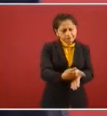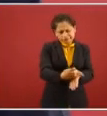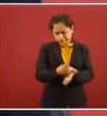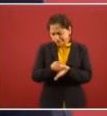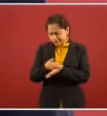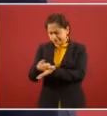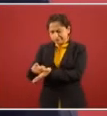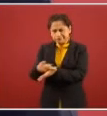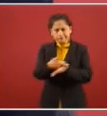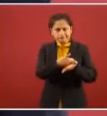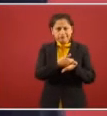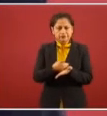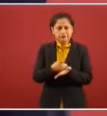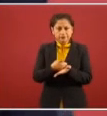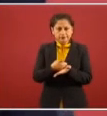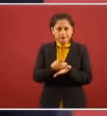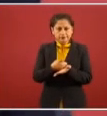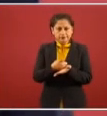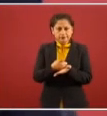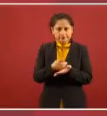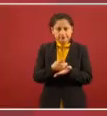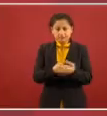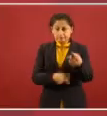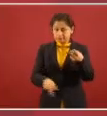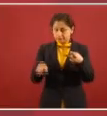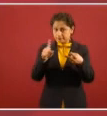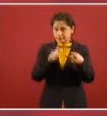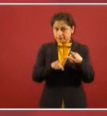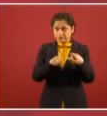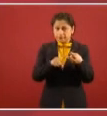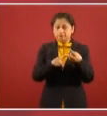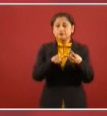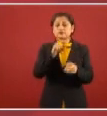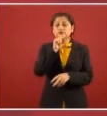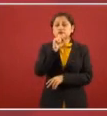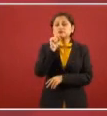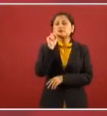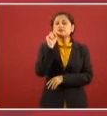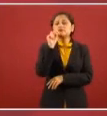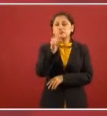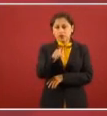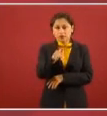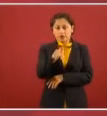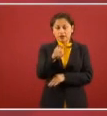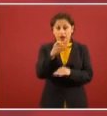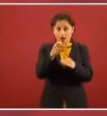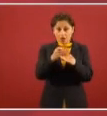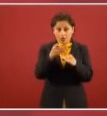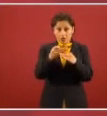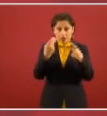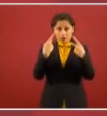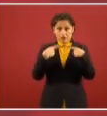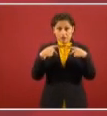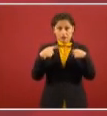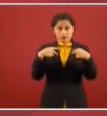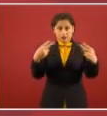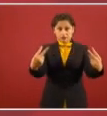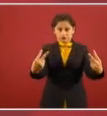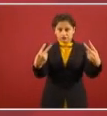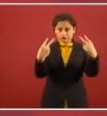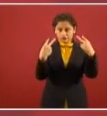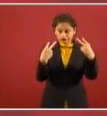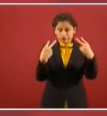Lo segundo, decirle a quienes nos están viendo, nos